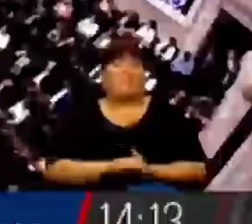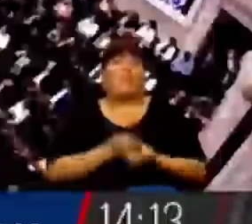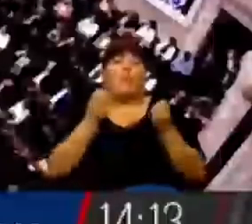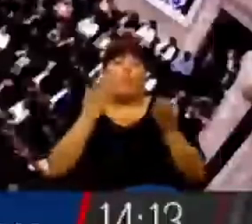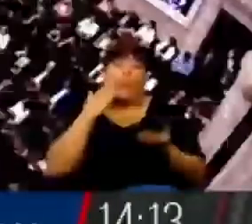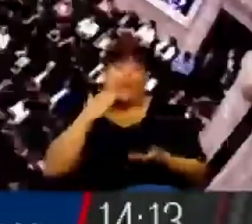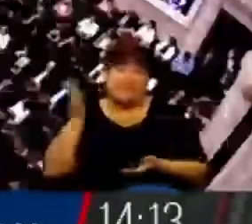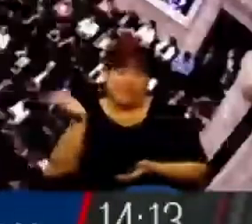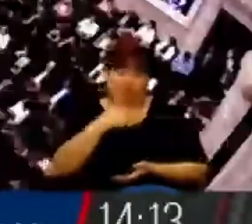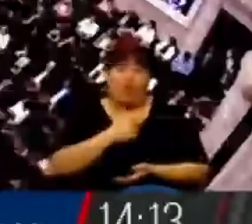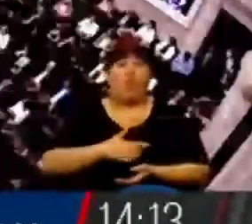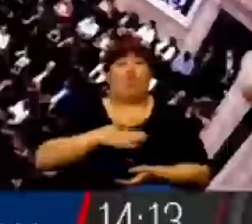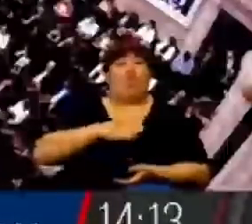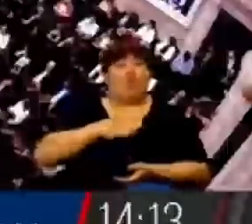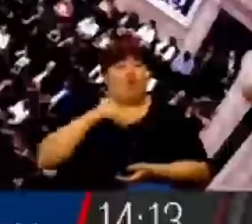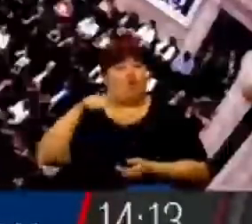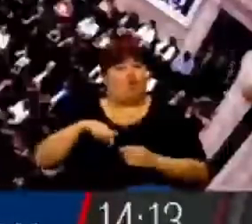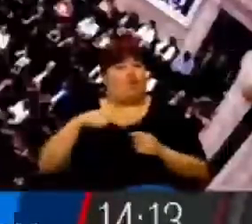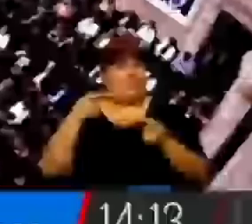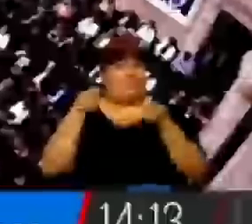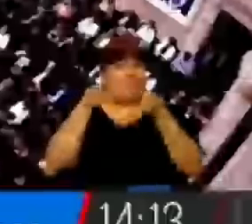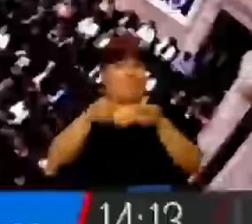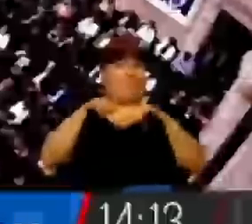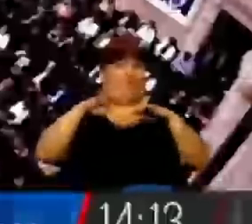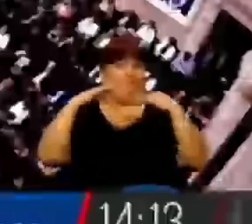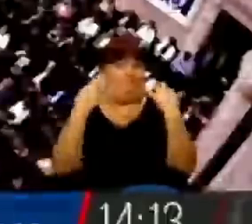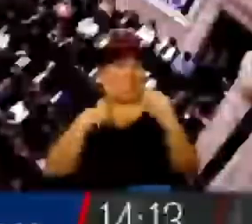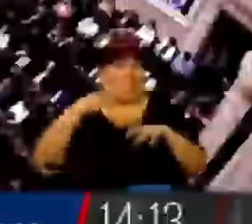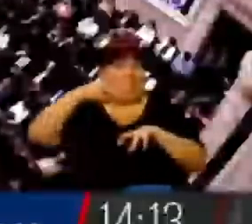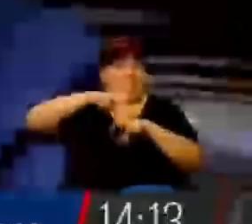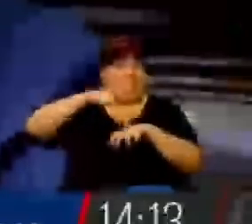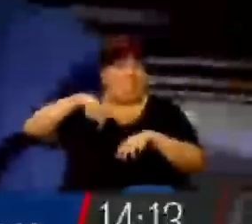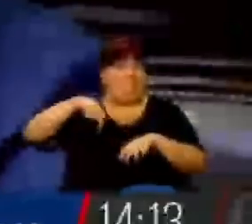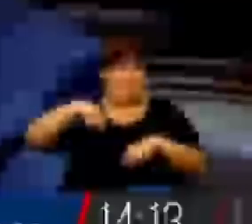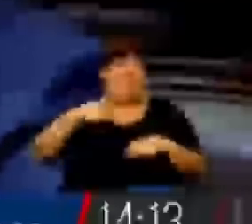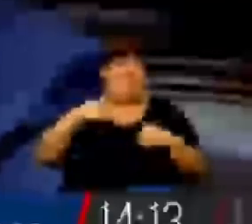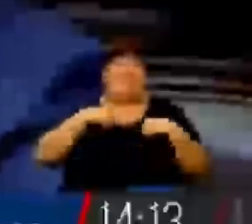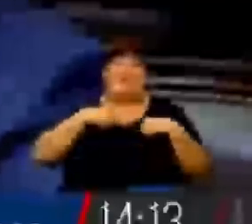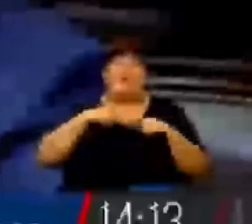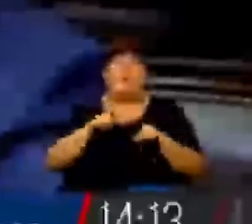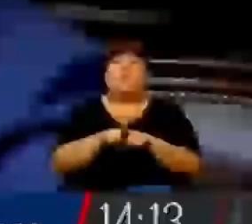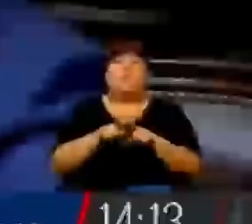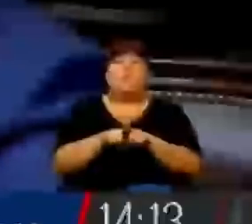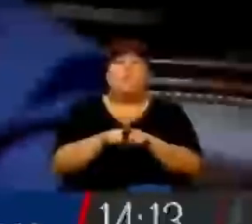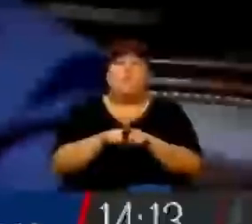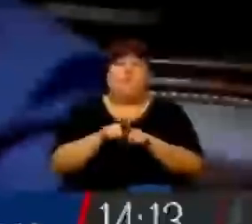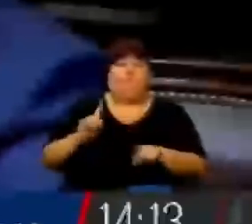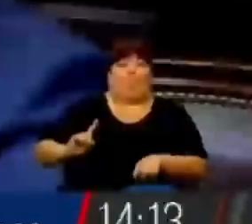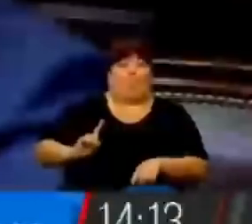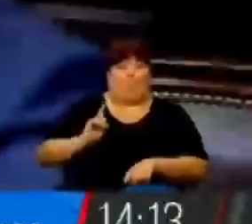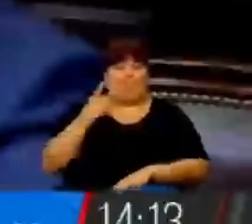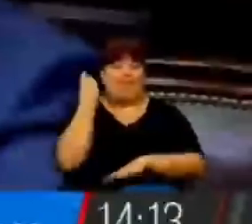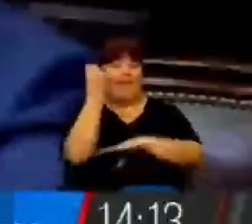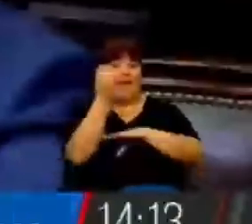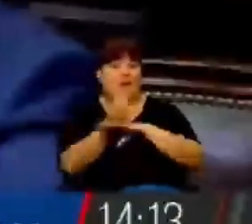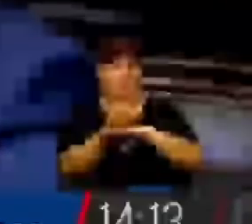33 diputados radicales, fueron hablando las distintas autoridades de los bloques y lo que está sucediendo ahora es la